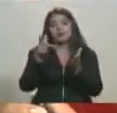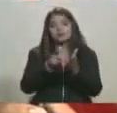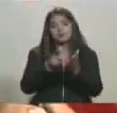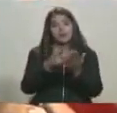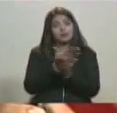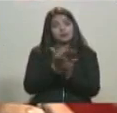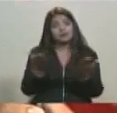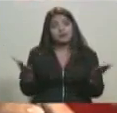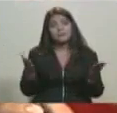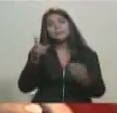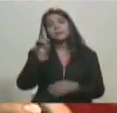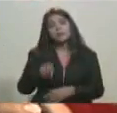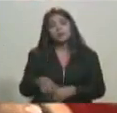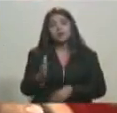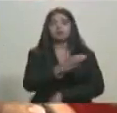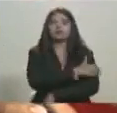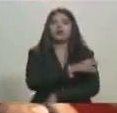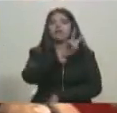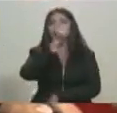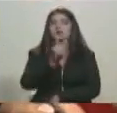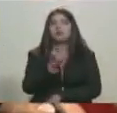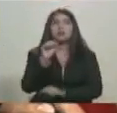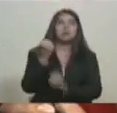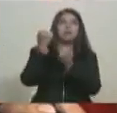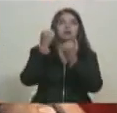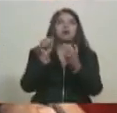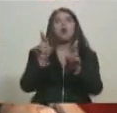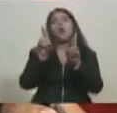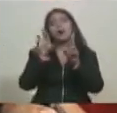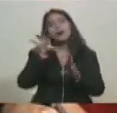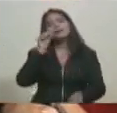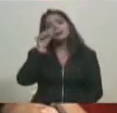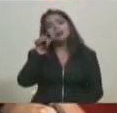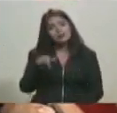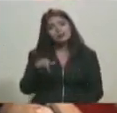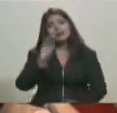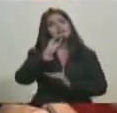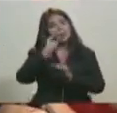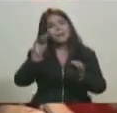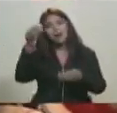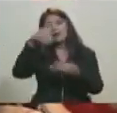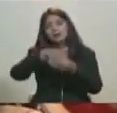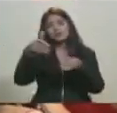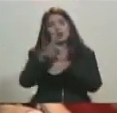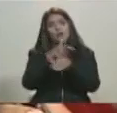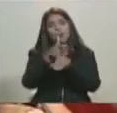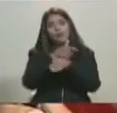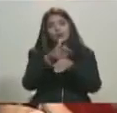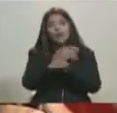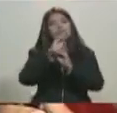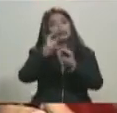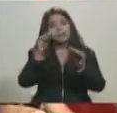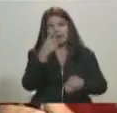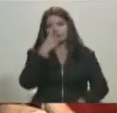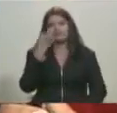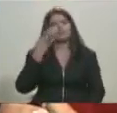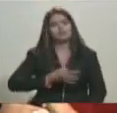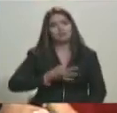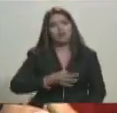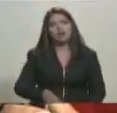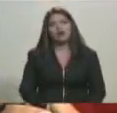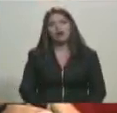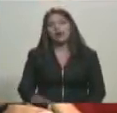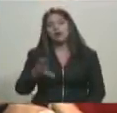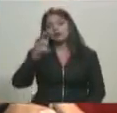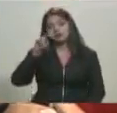protagónica, y la derecha venezolana le da la espalda. Ojalá entiendan que el llamado a elecciones de gobernadores es un llamado serio hecho por el